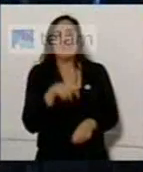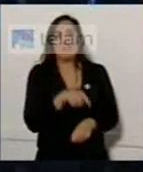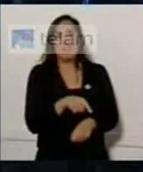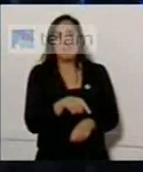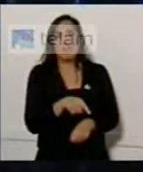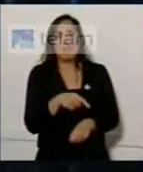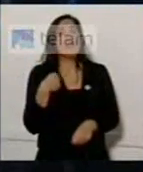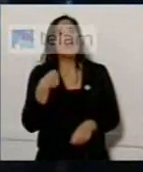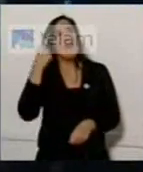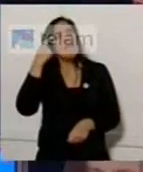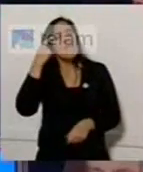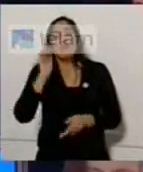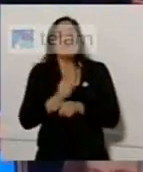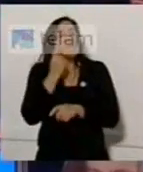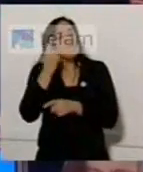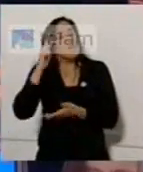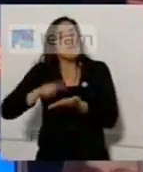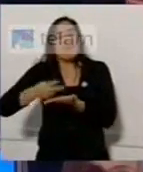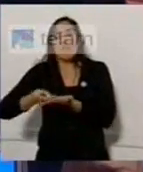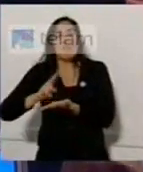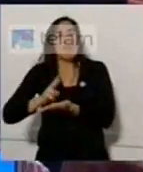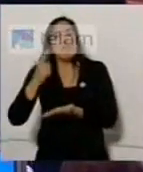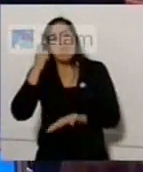Por eso, el otro día,